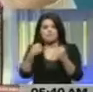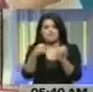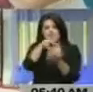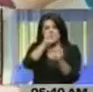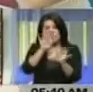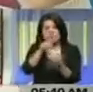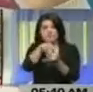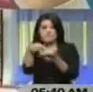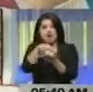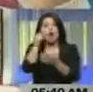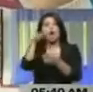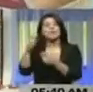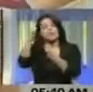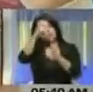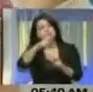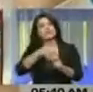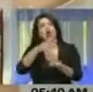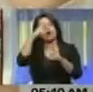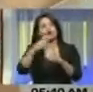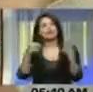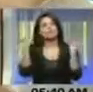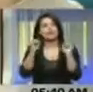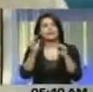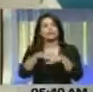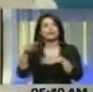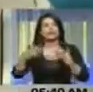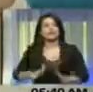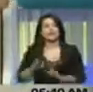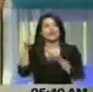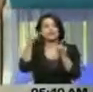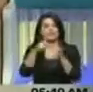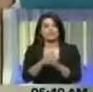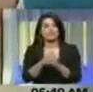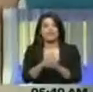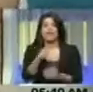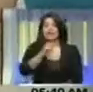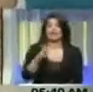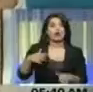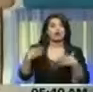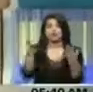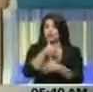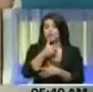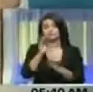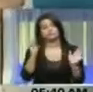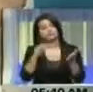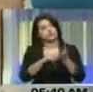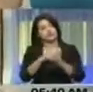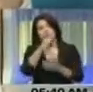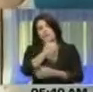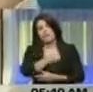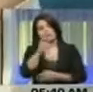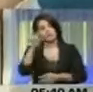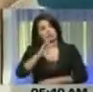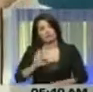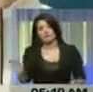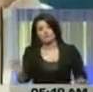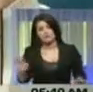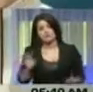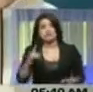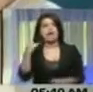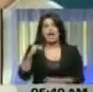Vigía, porque es de allá a Mérida y al pueblo de Venezuela. Una enorme alegría. Quienes no se alegren por Finol, simplemente no son patriotas, no son venezolanos.